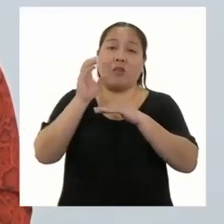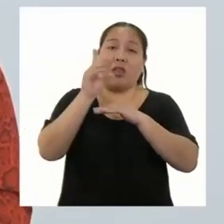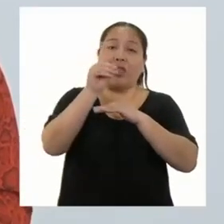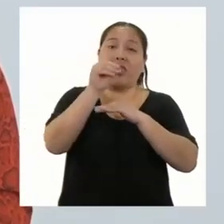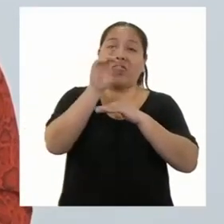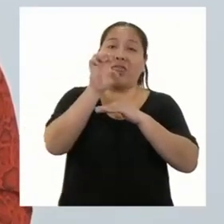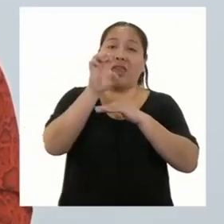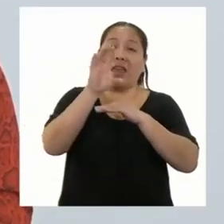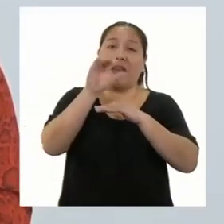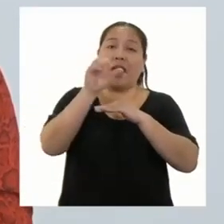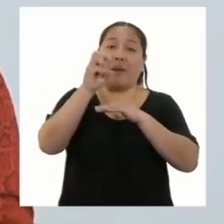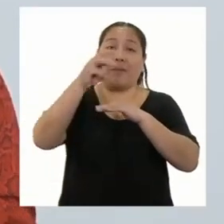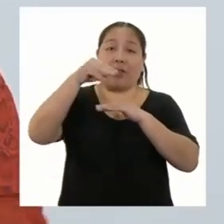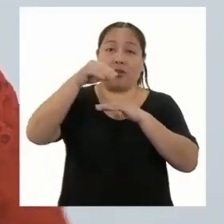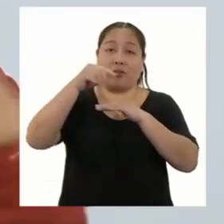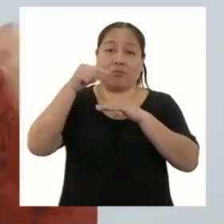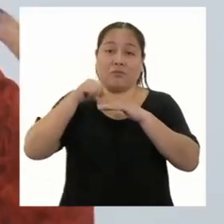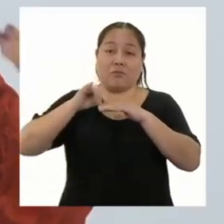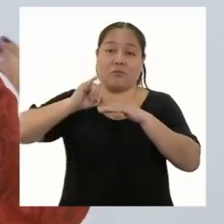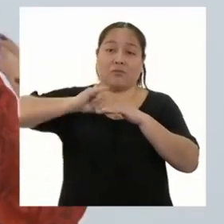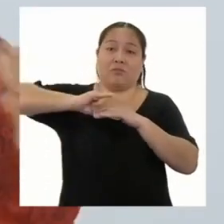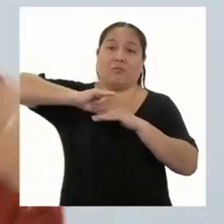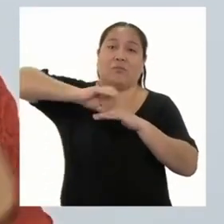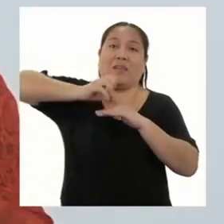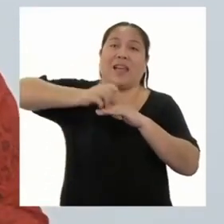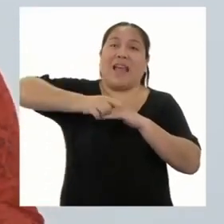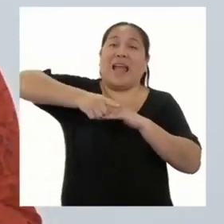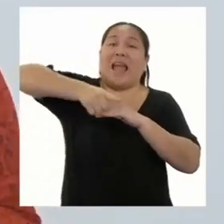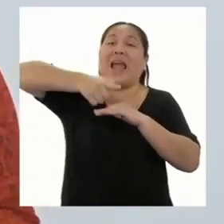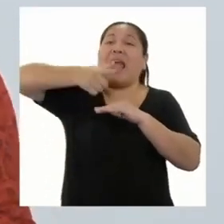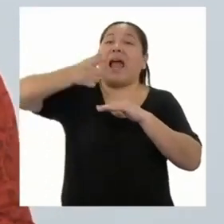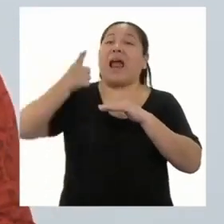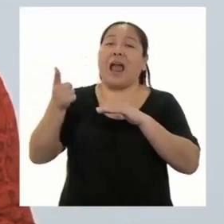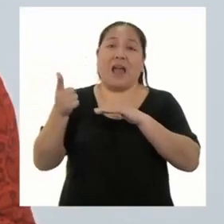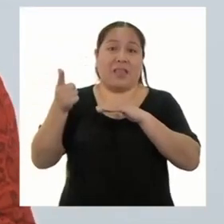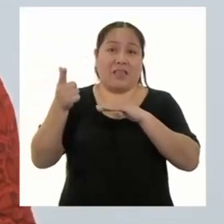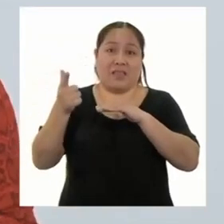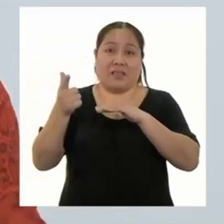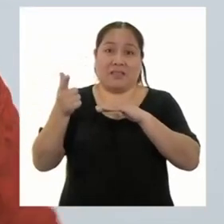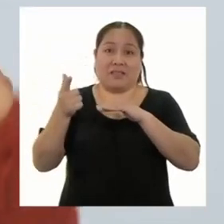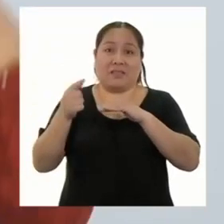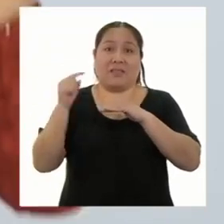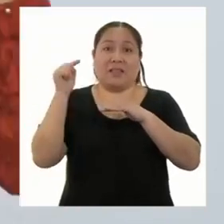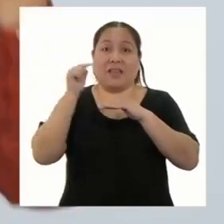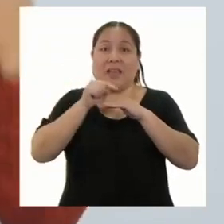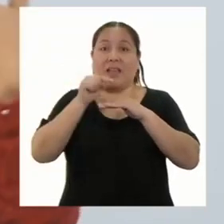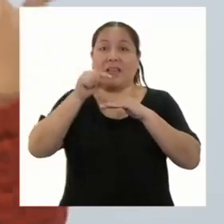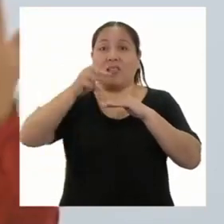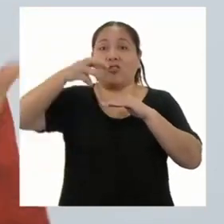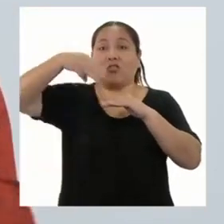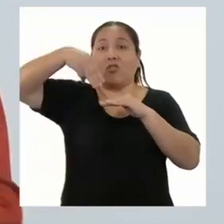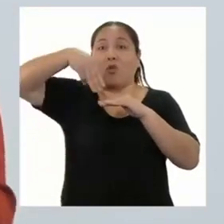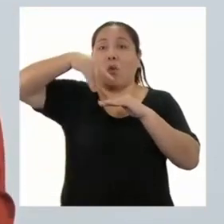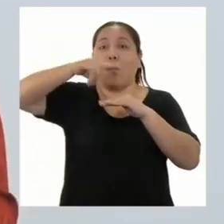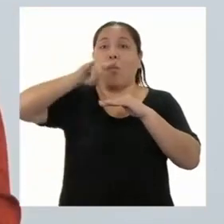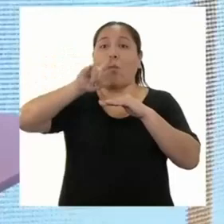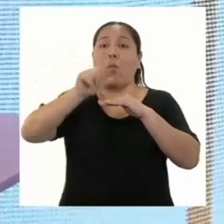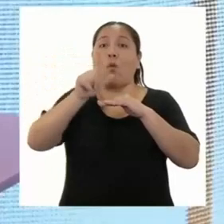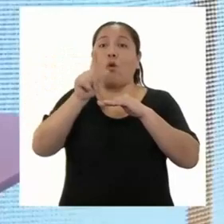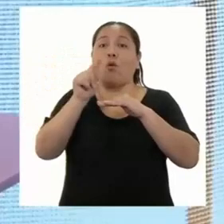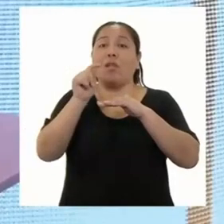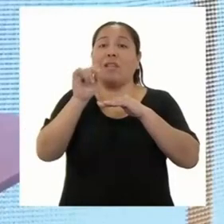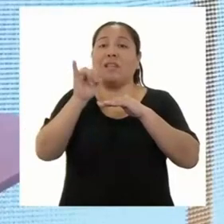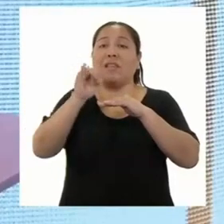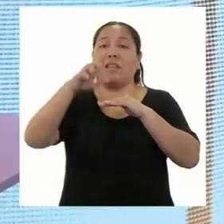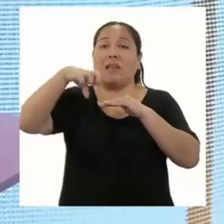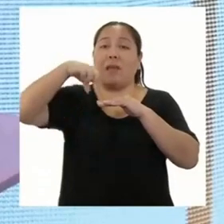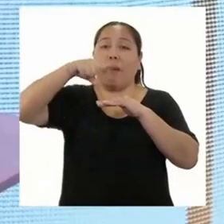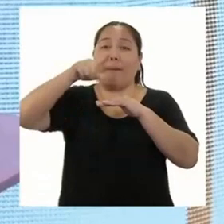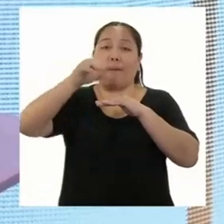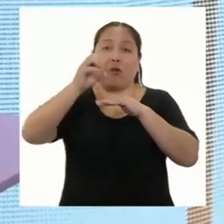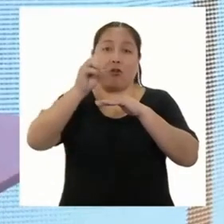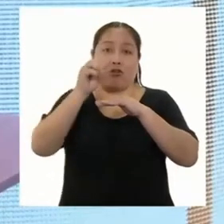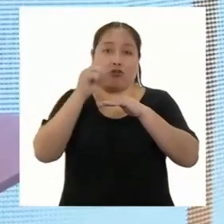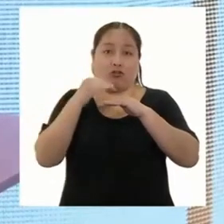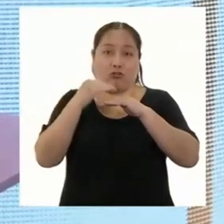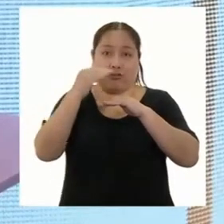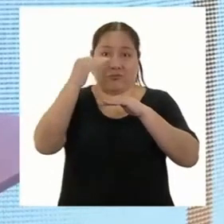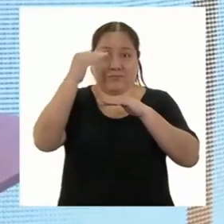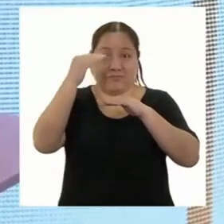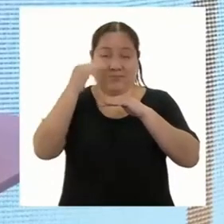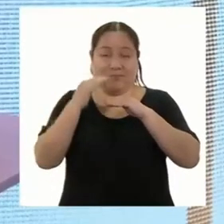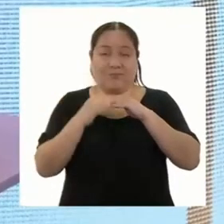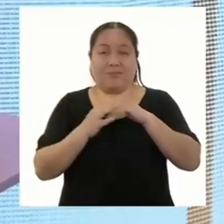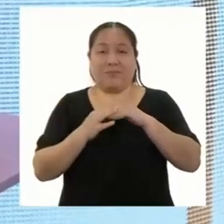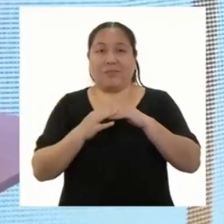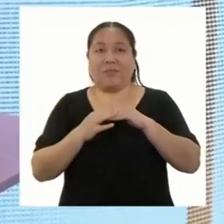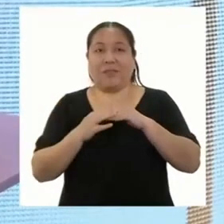son unidades más grandes, por lo tanto son múltiplos. Entonces, las